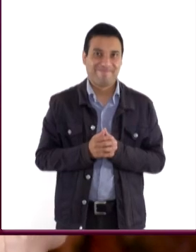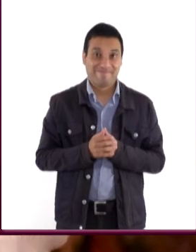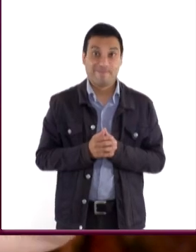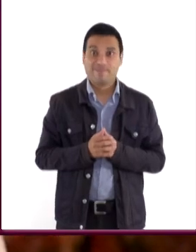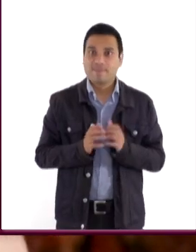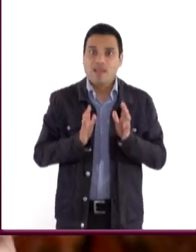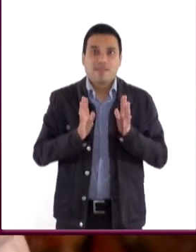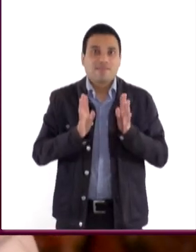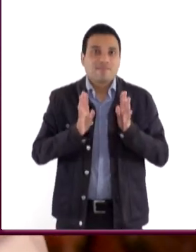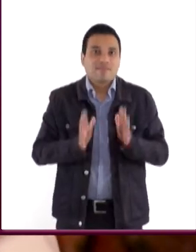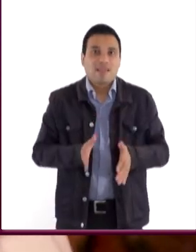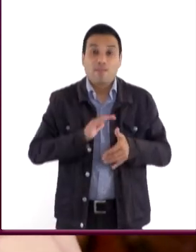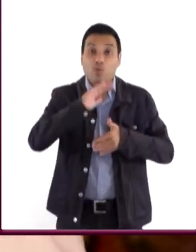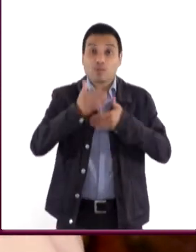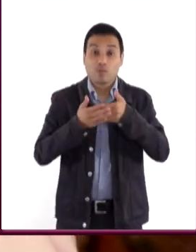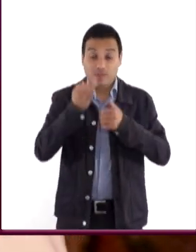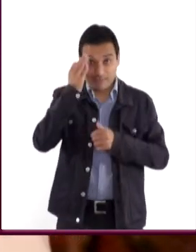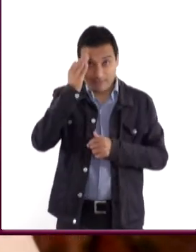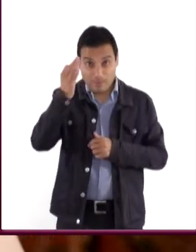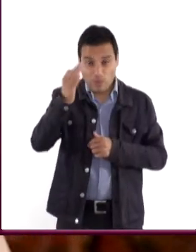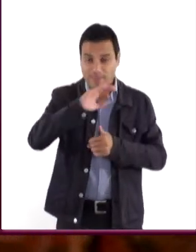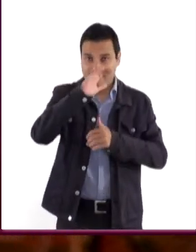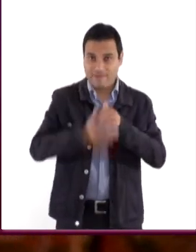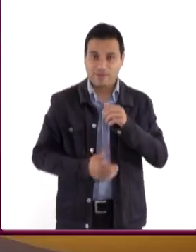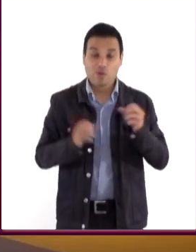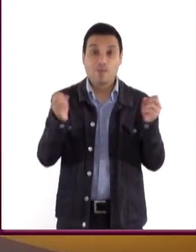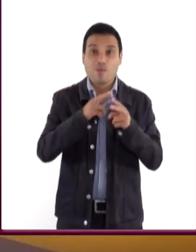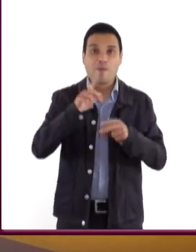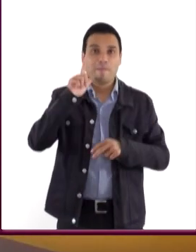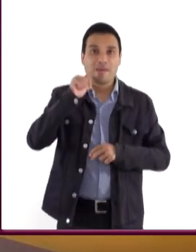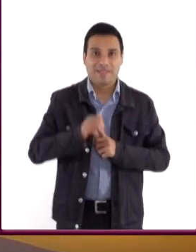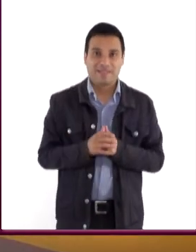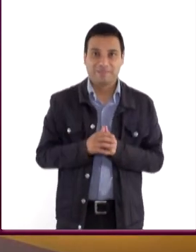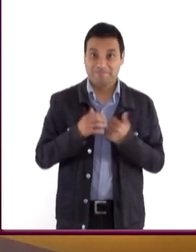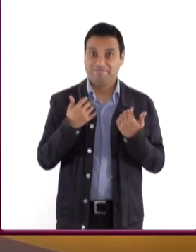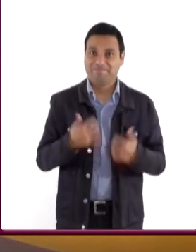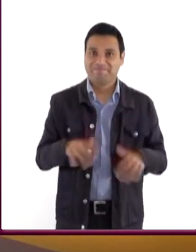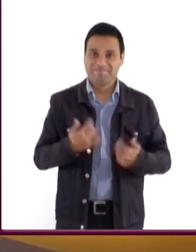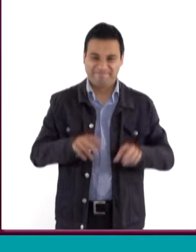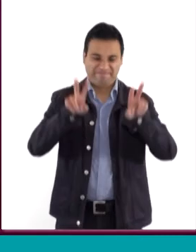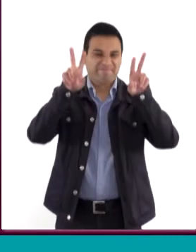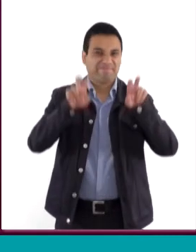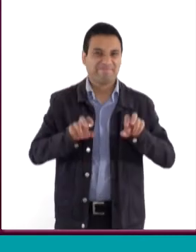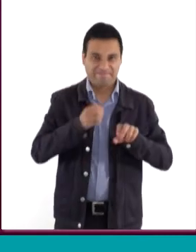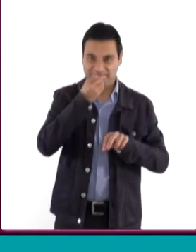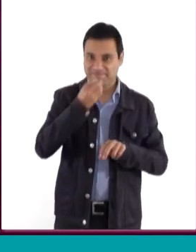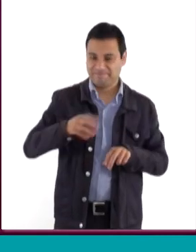de temporada, pero no bajamos el entusiasmo. Nos vemos mañana. Con una gran propuesta.